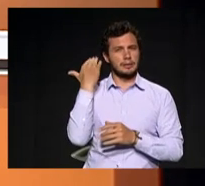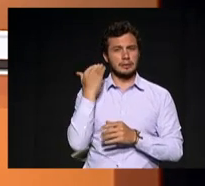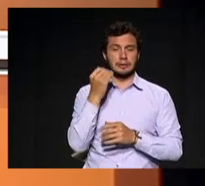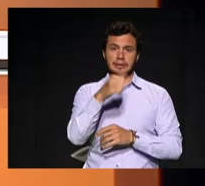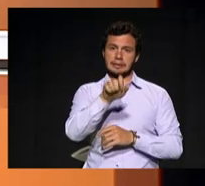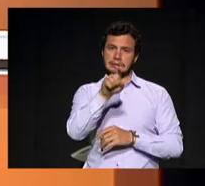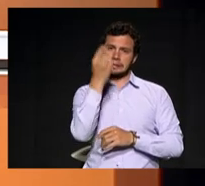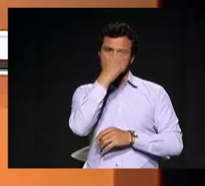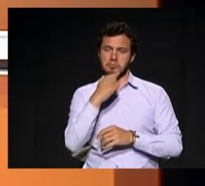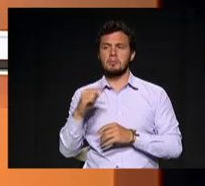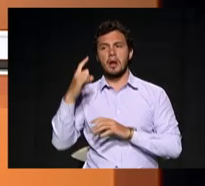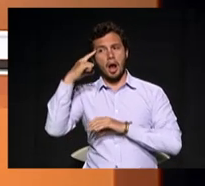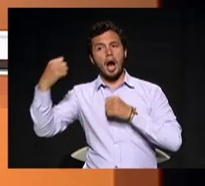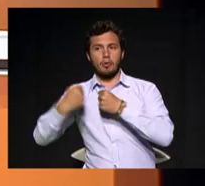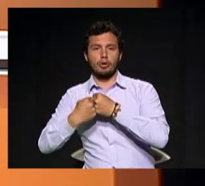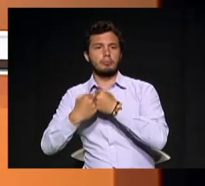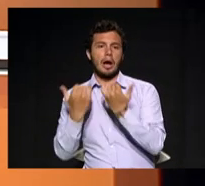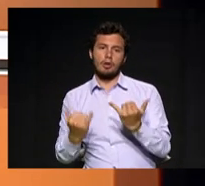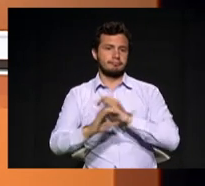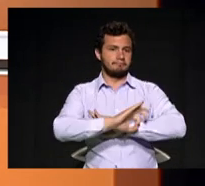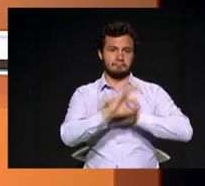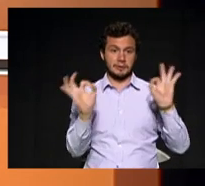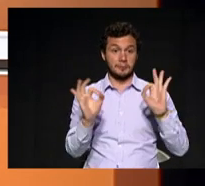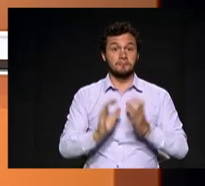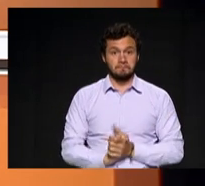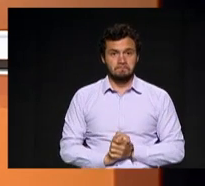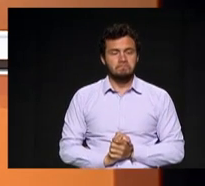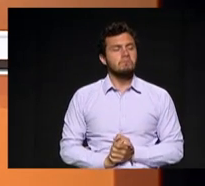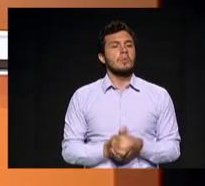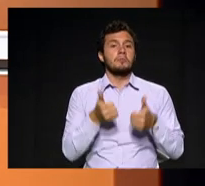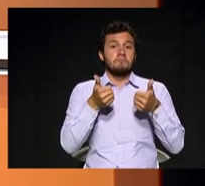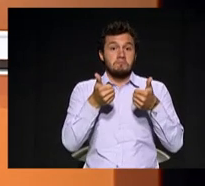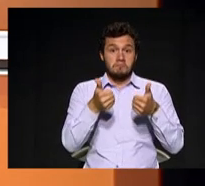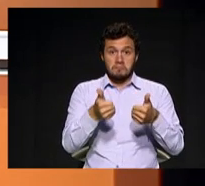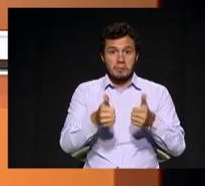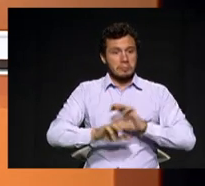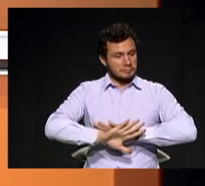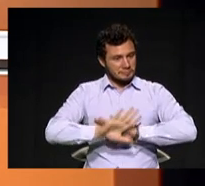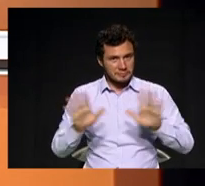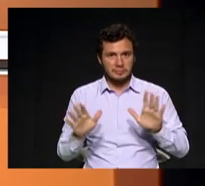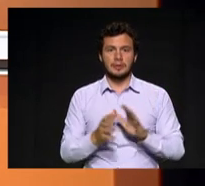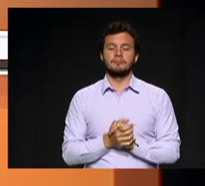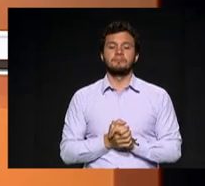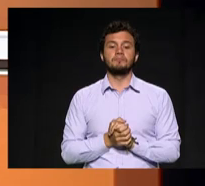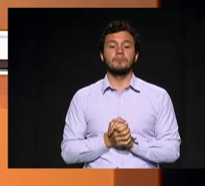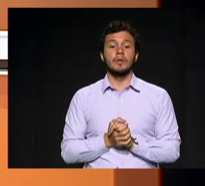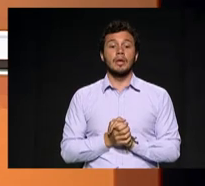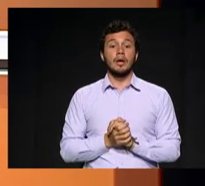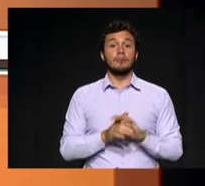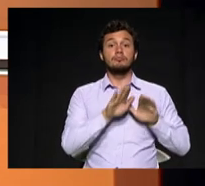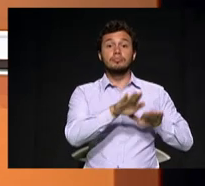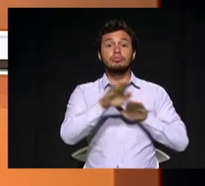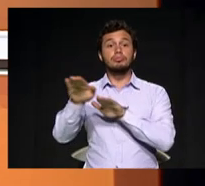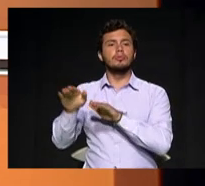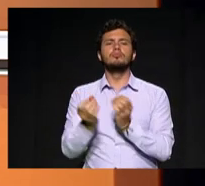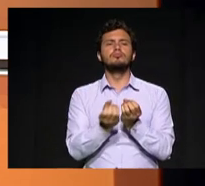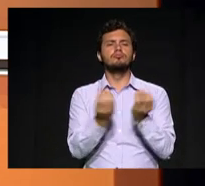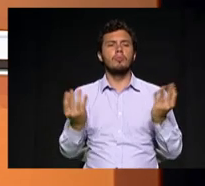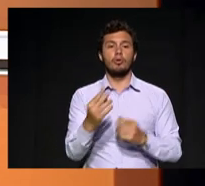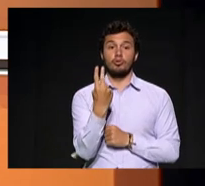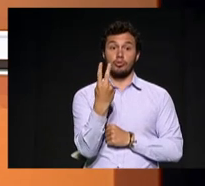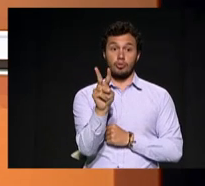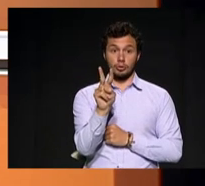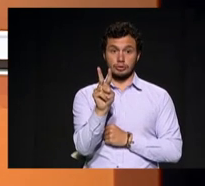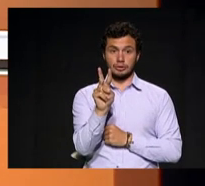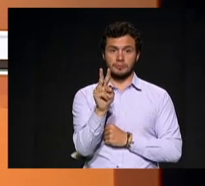de sept y hoy de natalia en ese orden de ideas entonces se realizarán dos bloques de debate con 12 candidatos que quedan actualmente en la contienda electoral